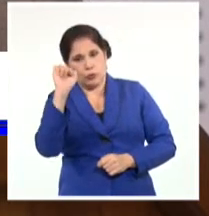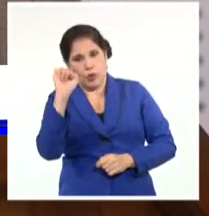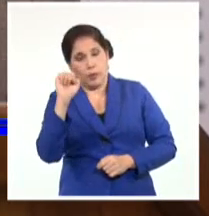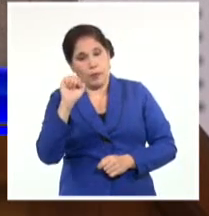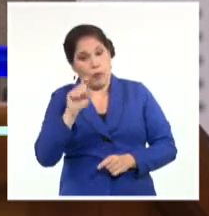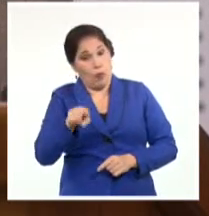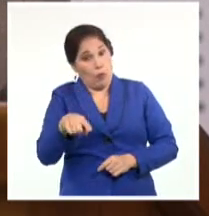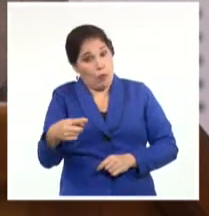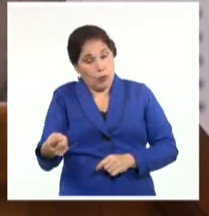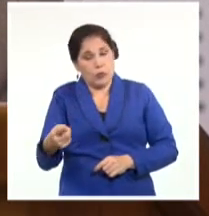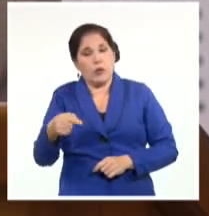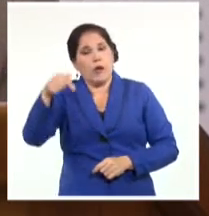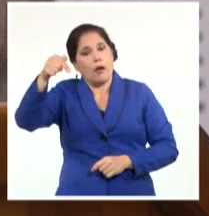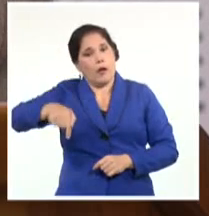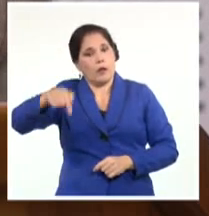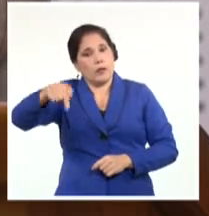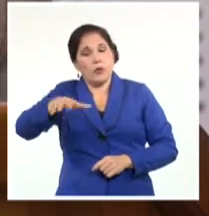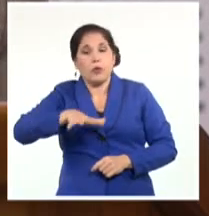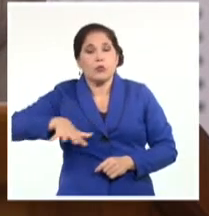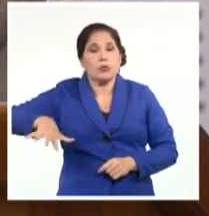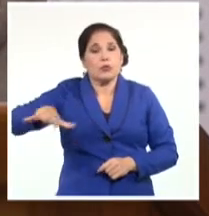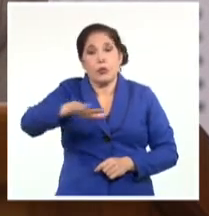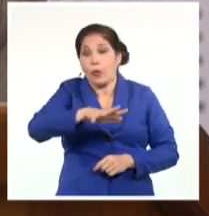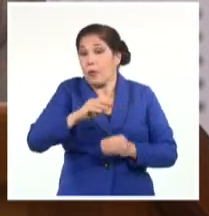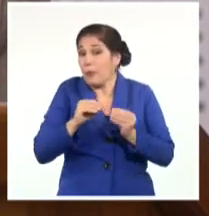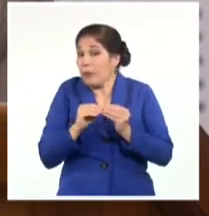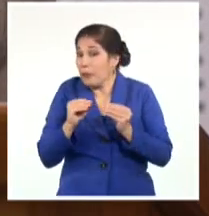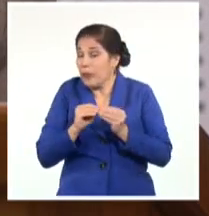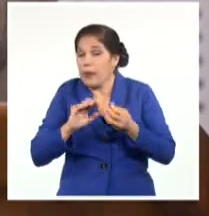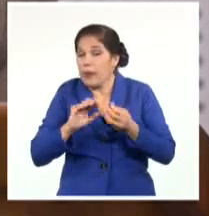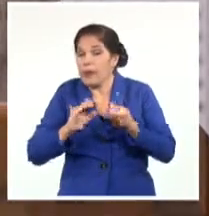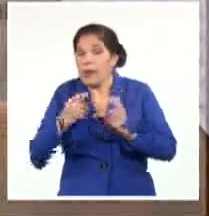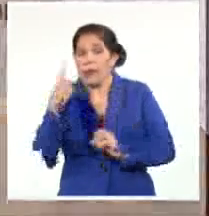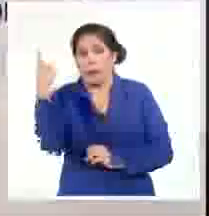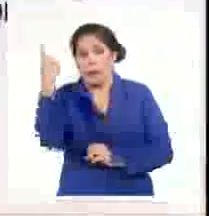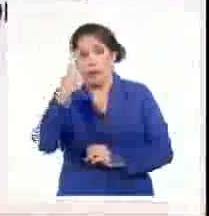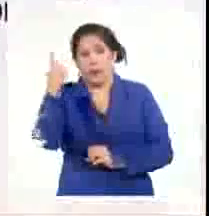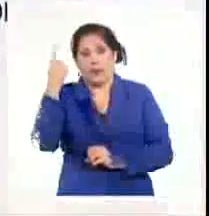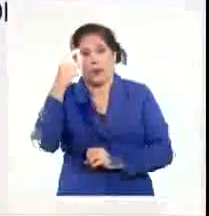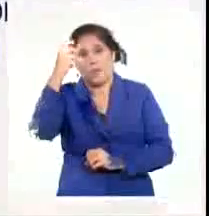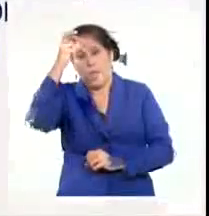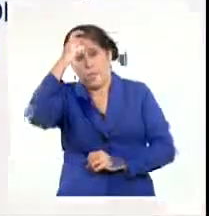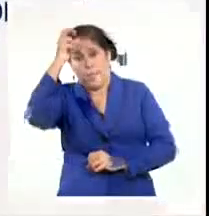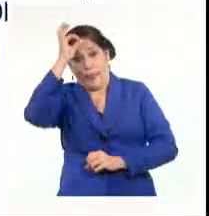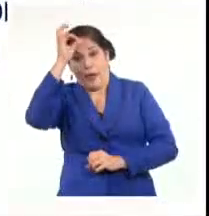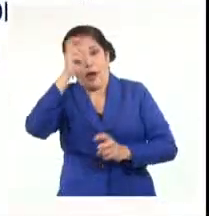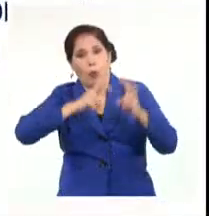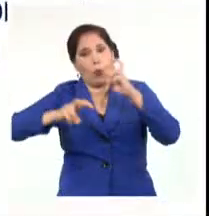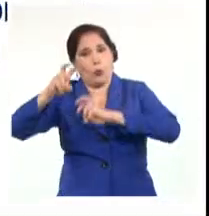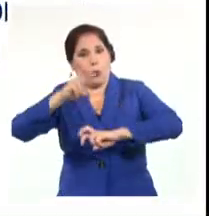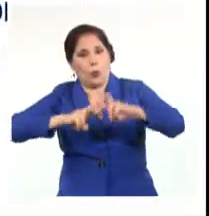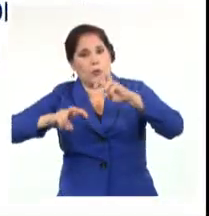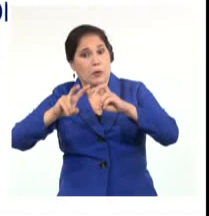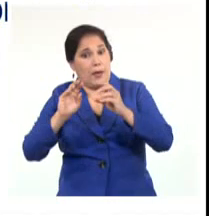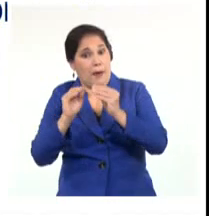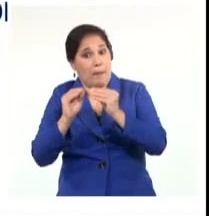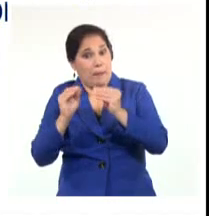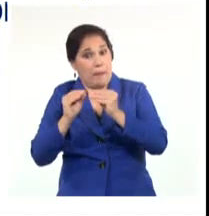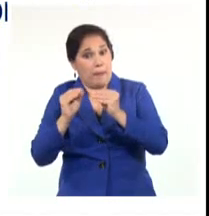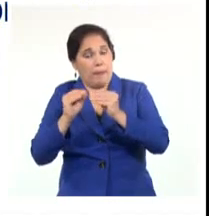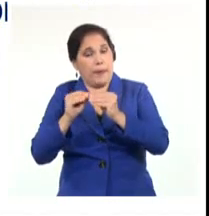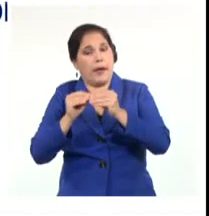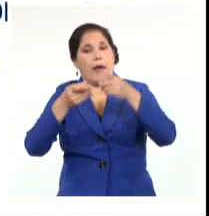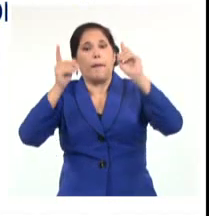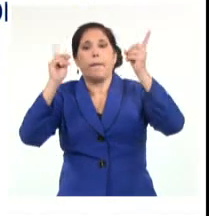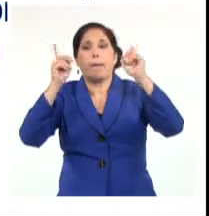modo, actualiza todo lo referido al Sistema Nacional de Auditoría en correspondencia con la